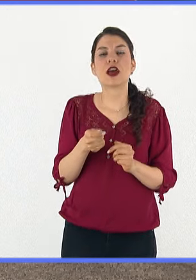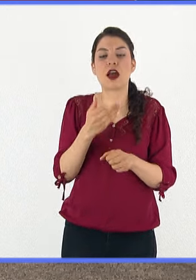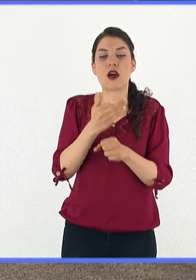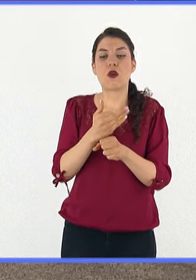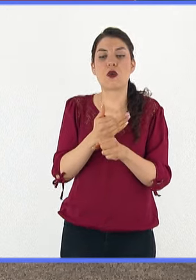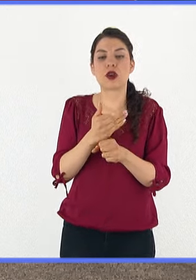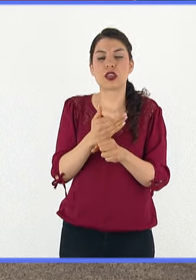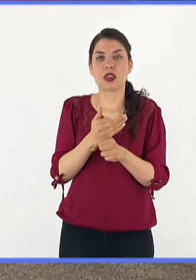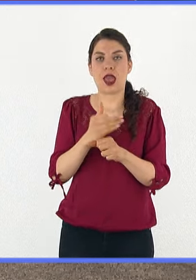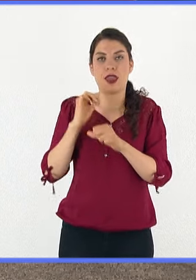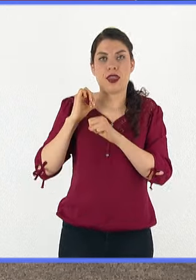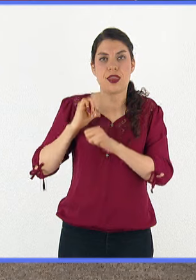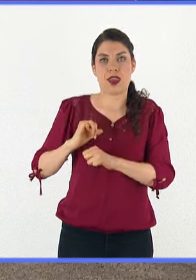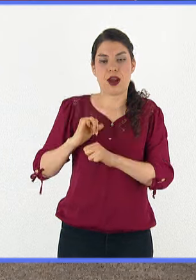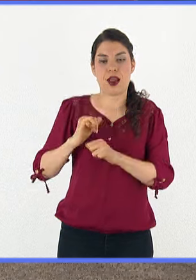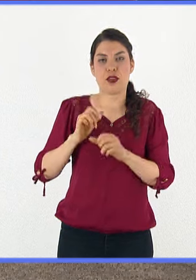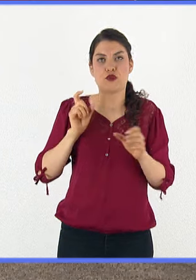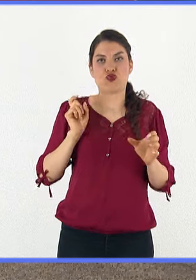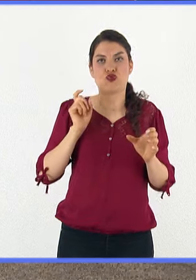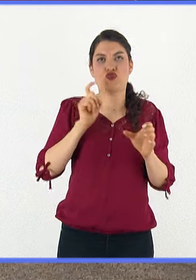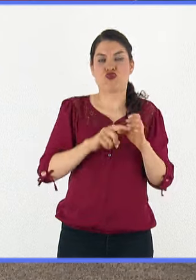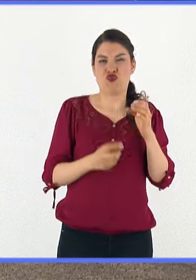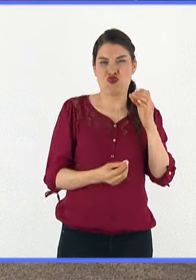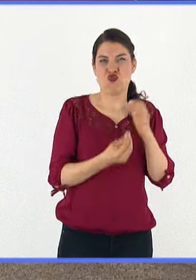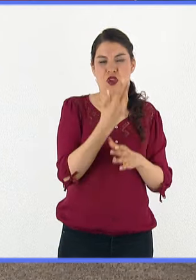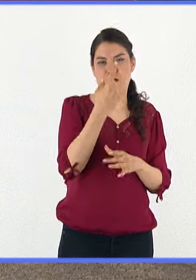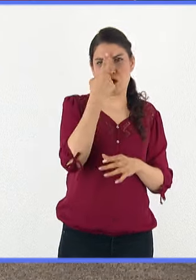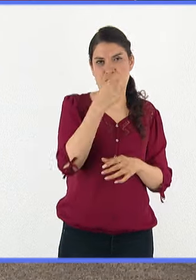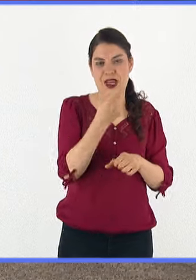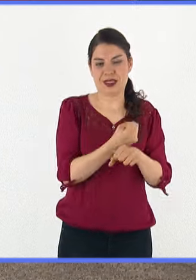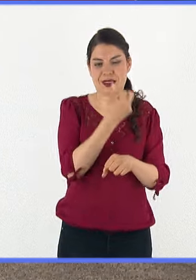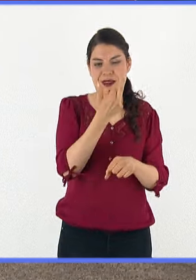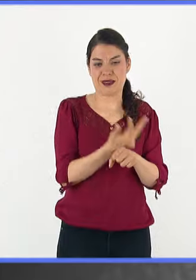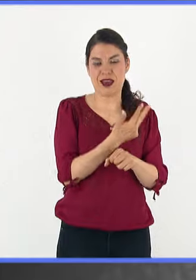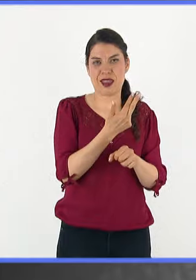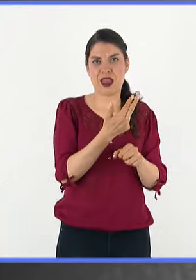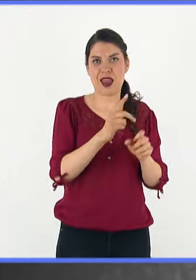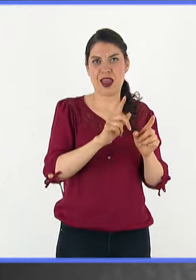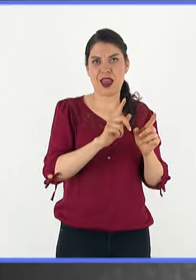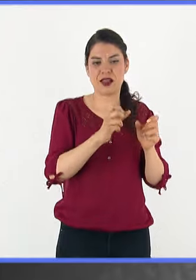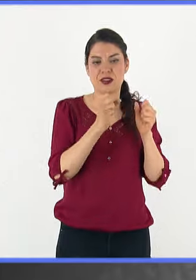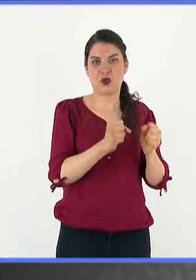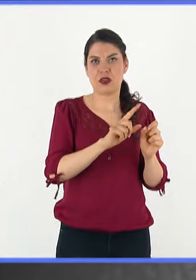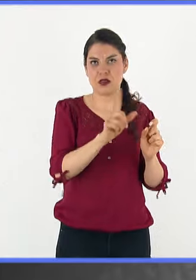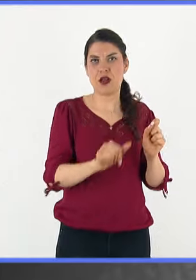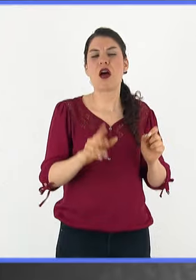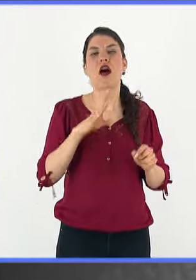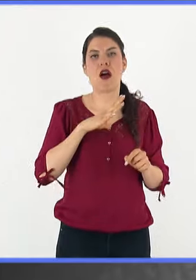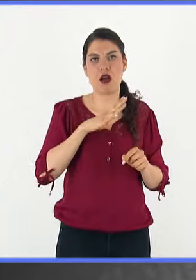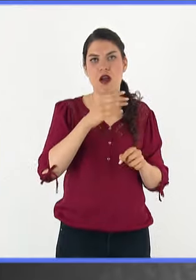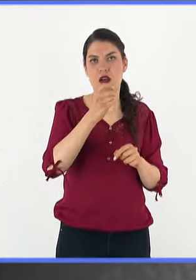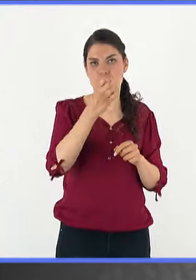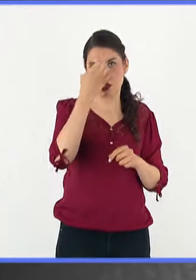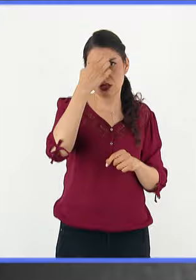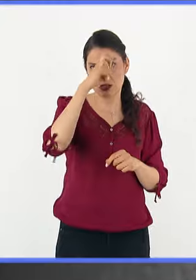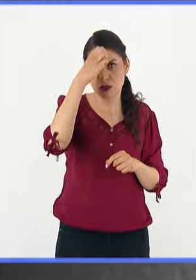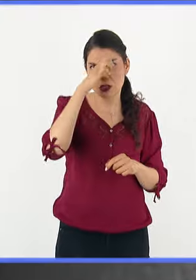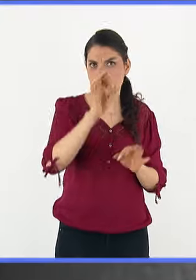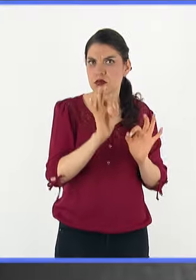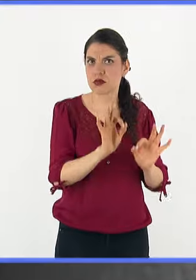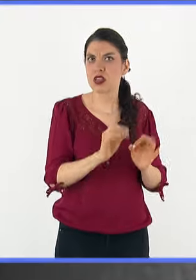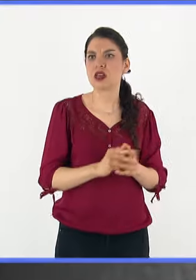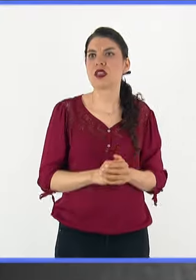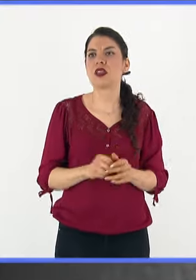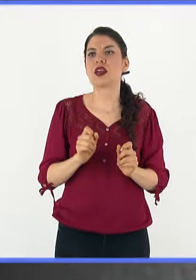los funcionarios que llegaron a la secretaria de seguridad y protección ciudadana a nivel Federal sí tienen experiencia no incluso una destacada